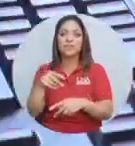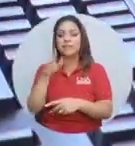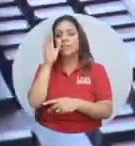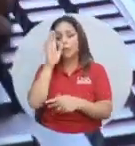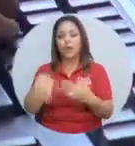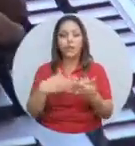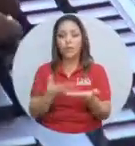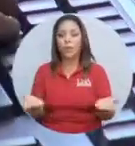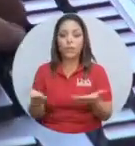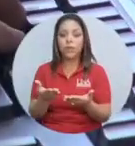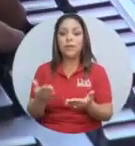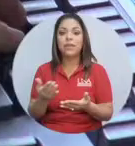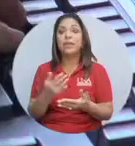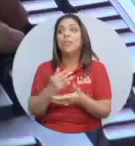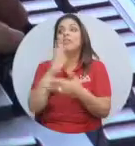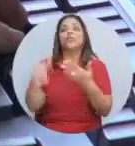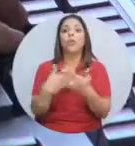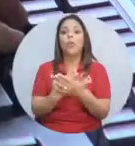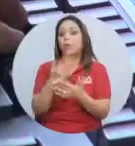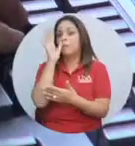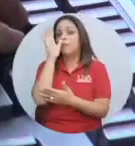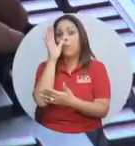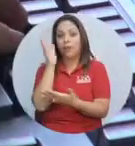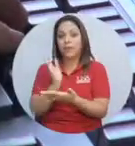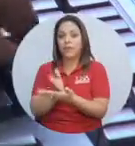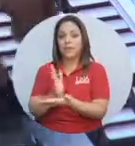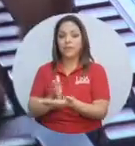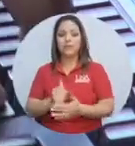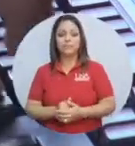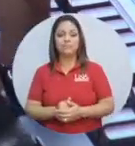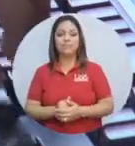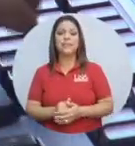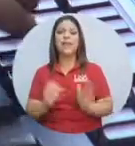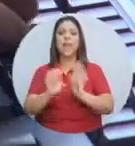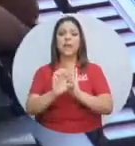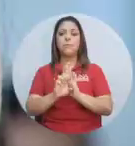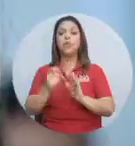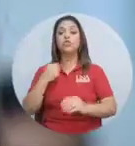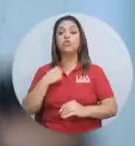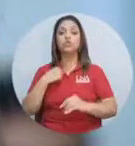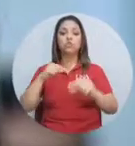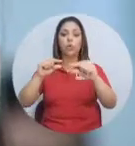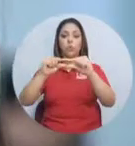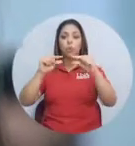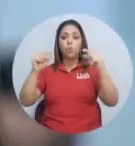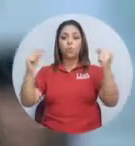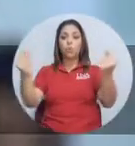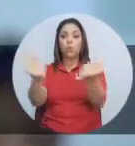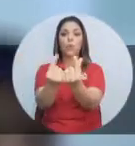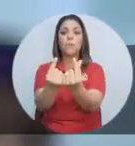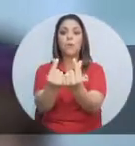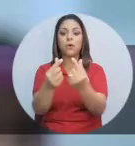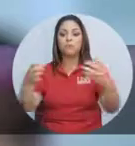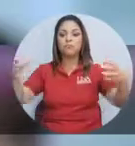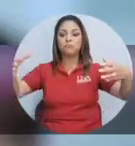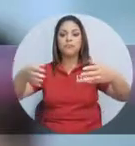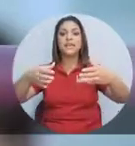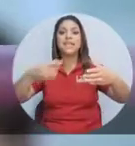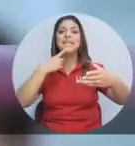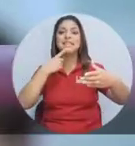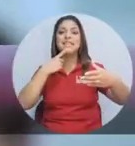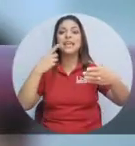todo es bullying. A mí ¿verdad? Entonces yo estoy con un grupo y entonces yo digo, ay, ya me están haciendo